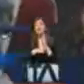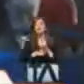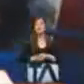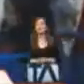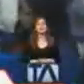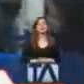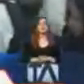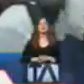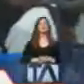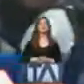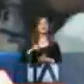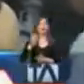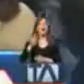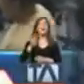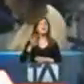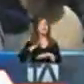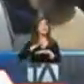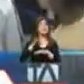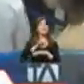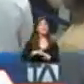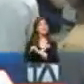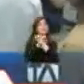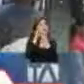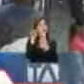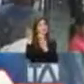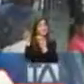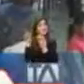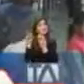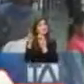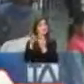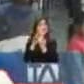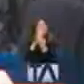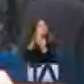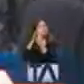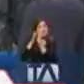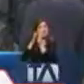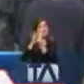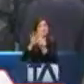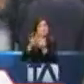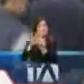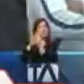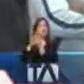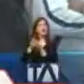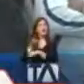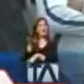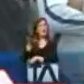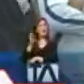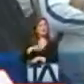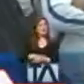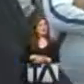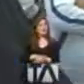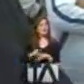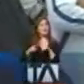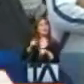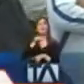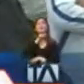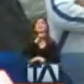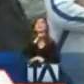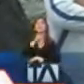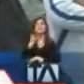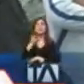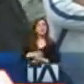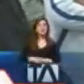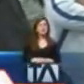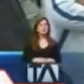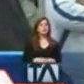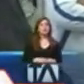Desde las 4 de la mañana comenzaron a llegar las personas a la matriz del registro civil en Quito. ¿Cuándo lo asaltaron? Ya